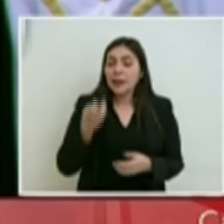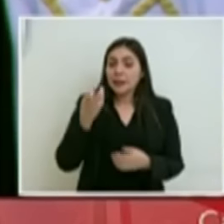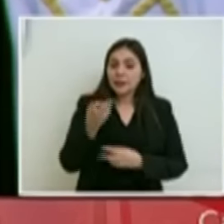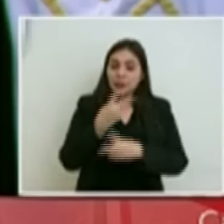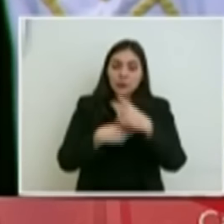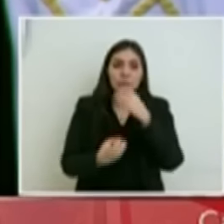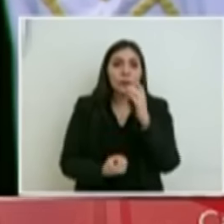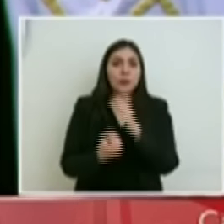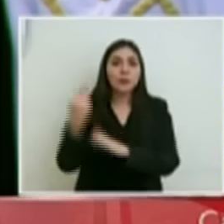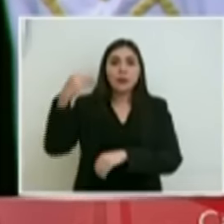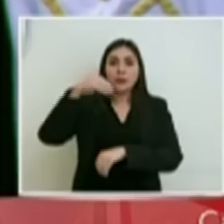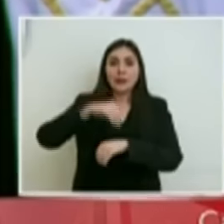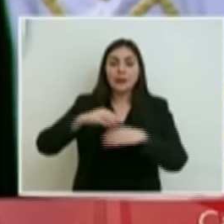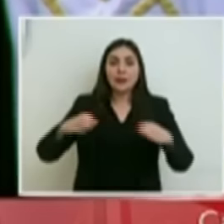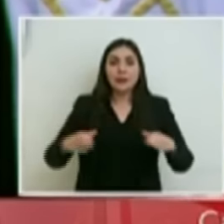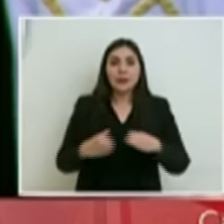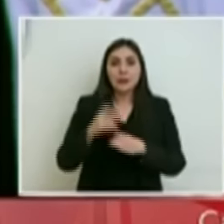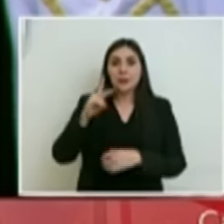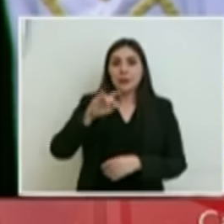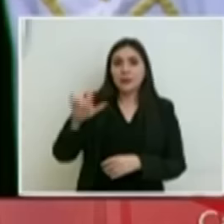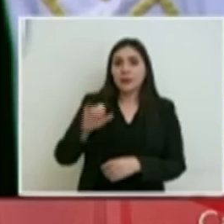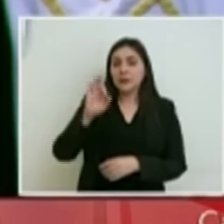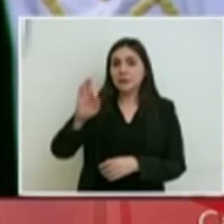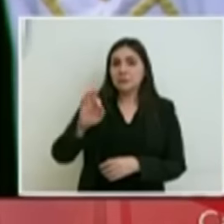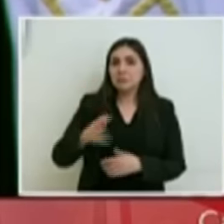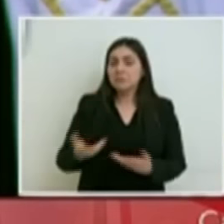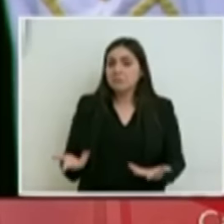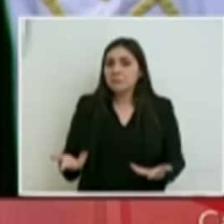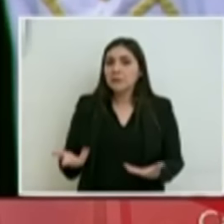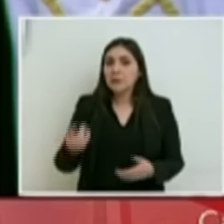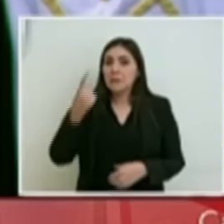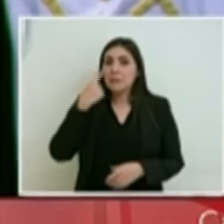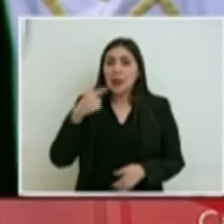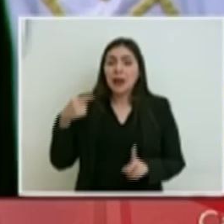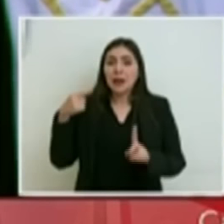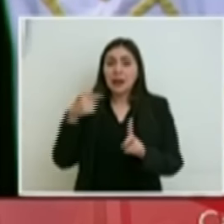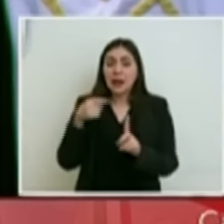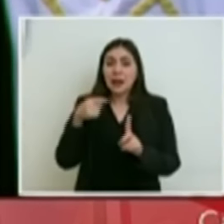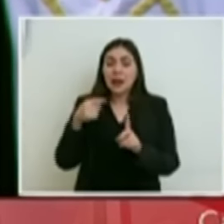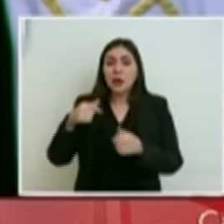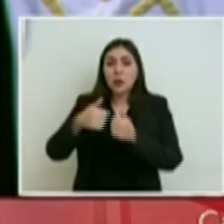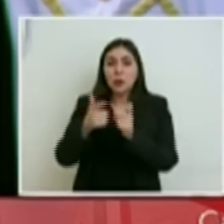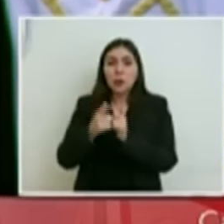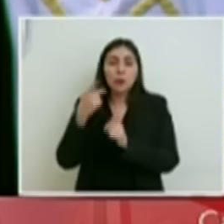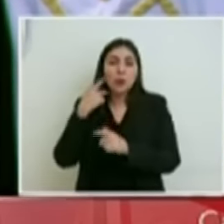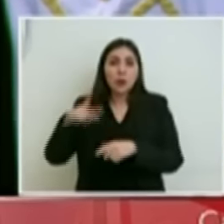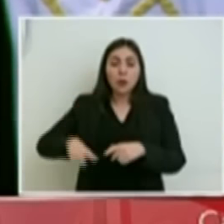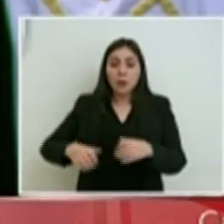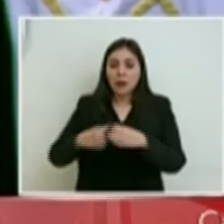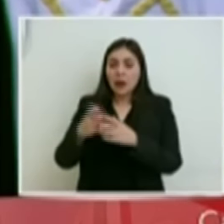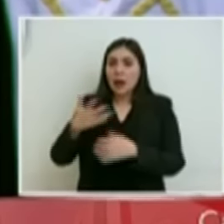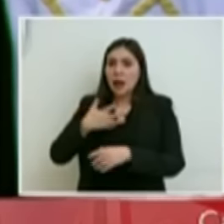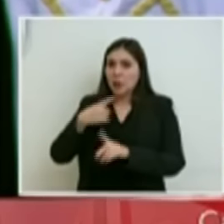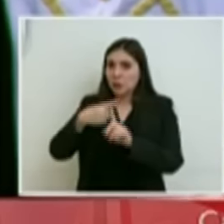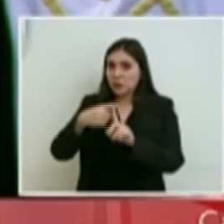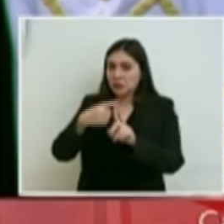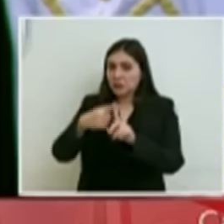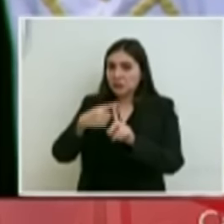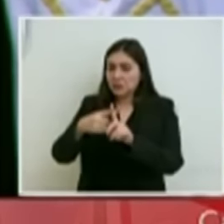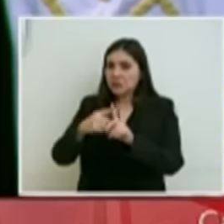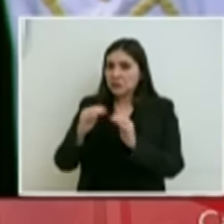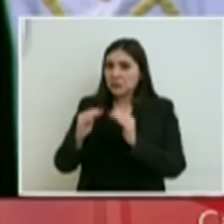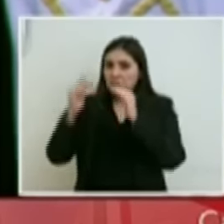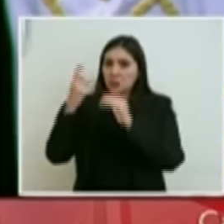del Poder Judicial ventajas políticas al partido en el gobierno? Sostengo que la mayoría